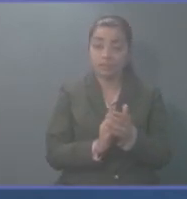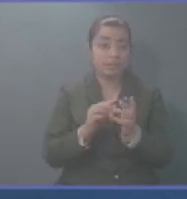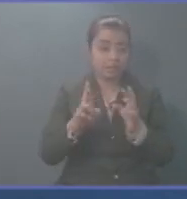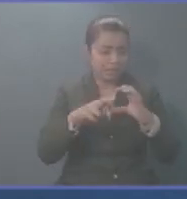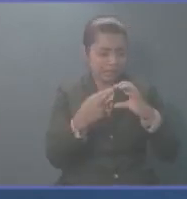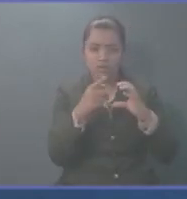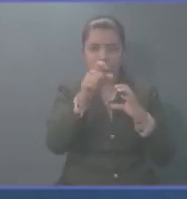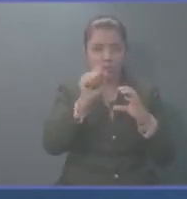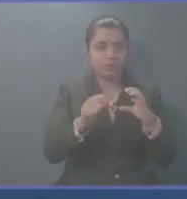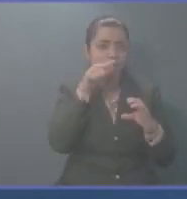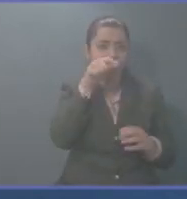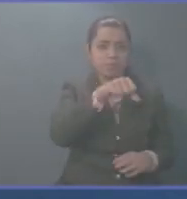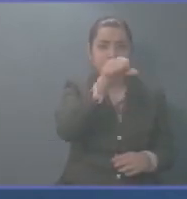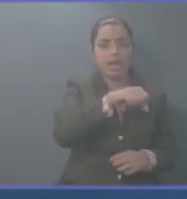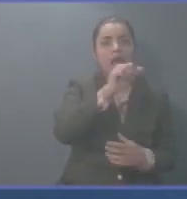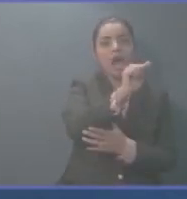usted los puede buscar en Twitter como